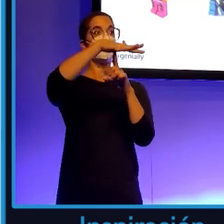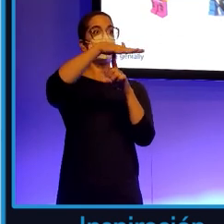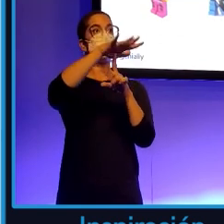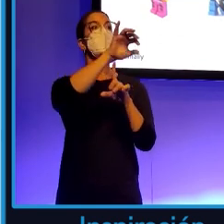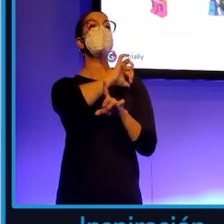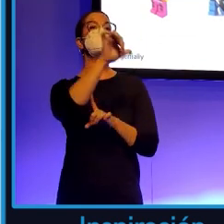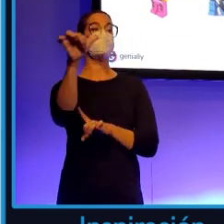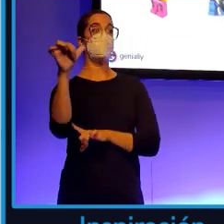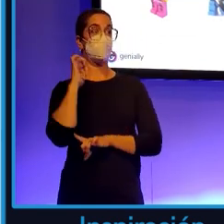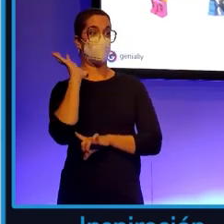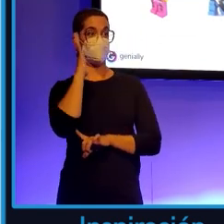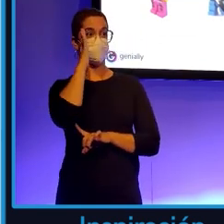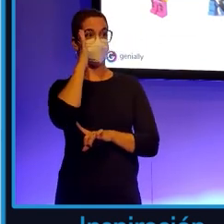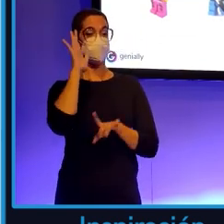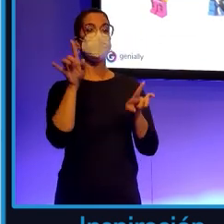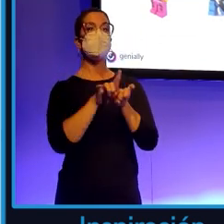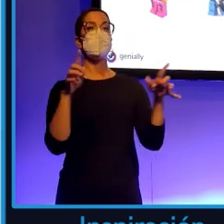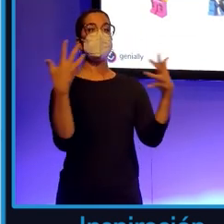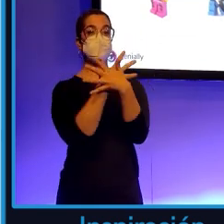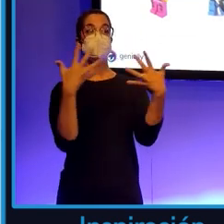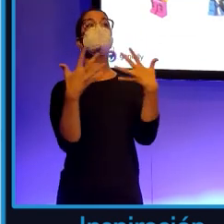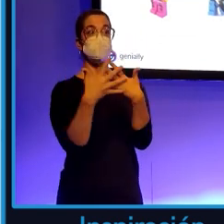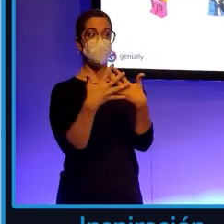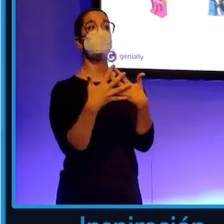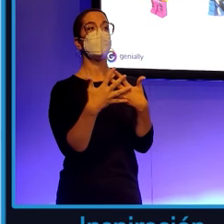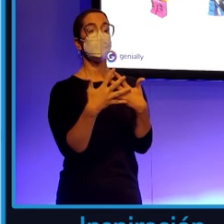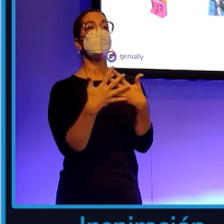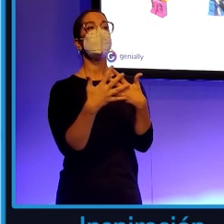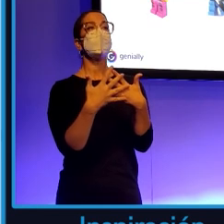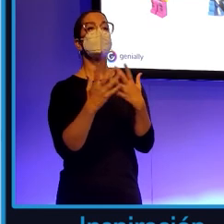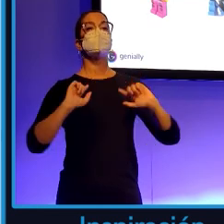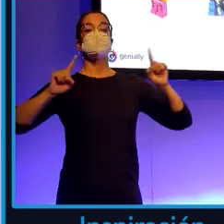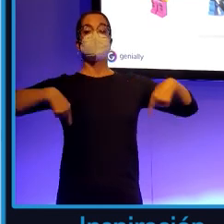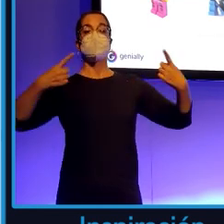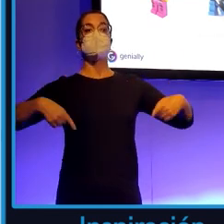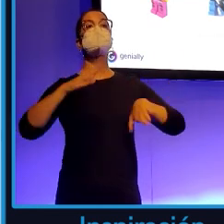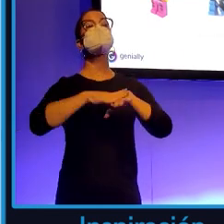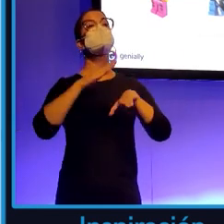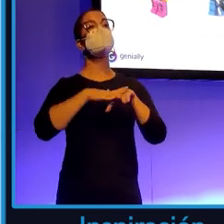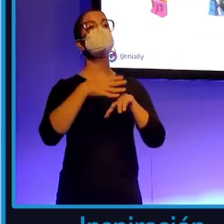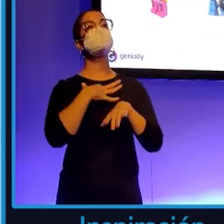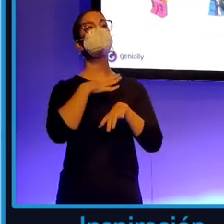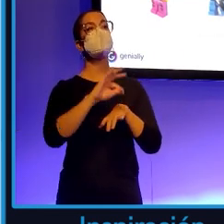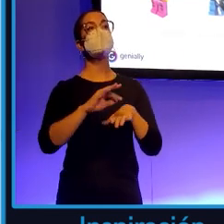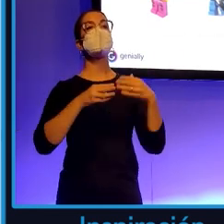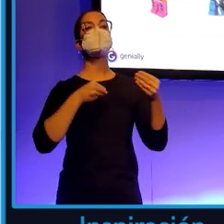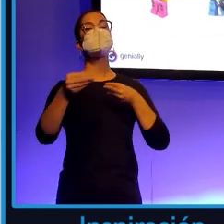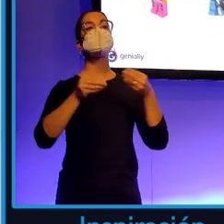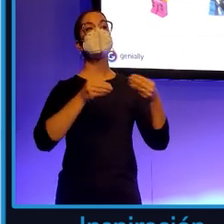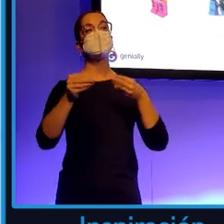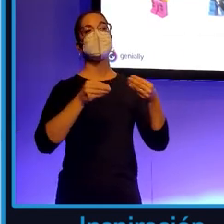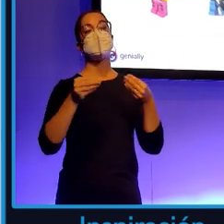que es híbrido y también tiene ruedas para poder así transportar materiales